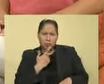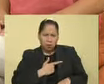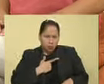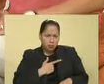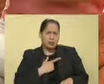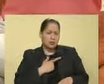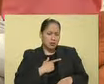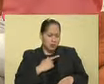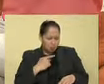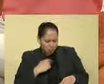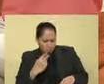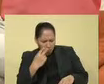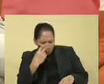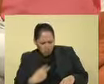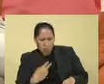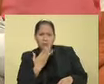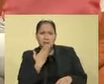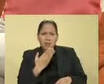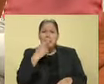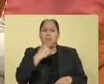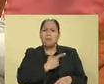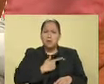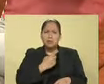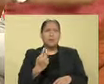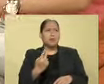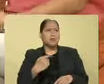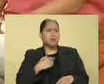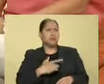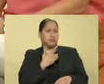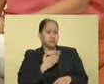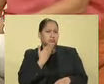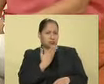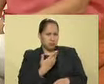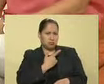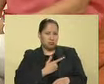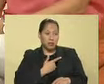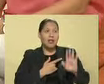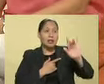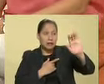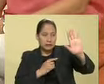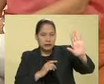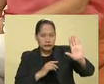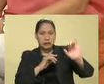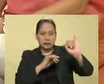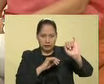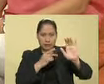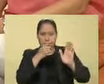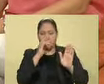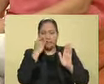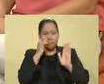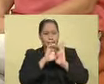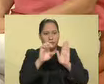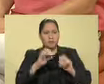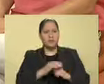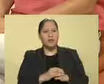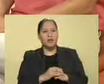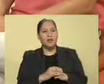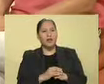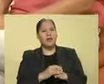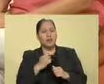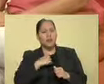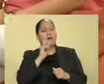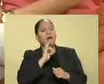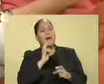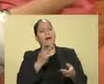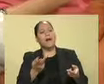que nos gusta. O sea, que te ves en el espejo y te gusta verte bien. No, claro, desde luego. Pero quisiera ver la contra,